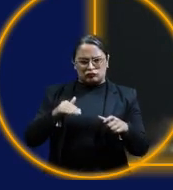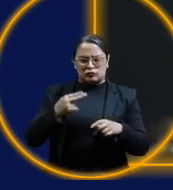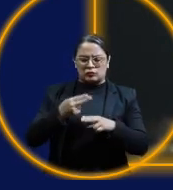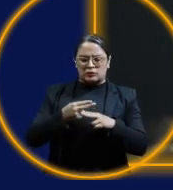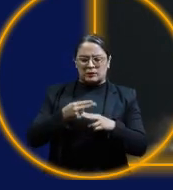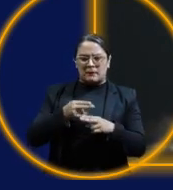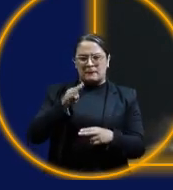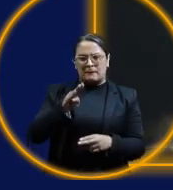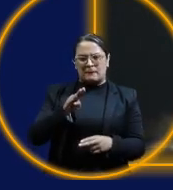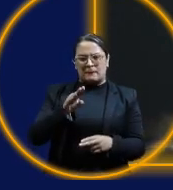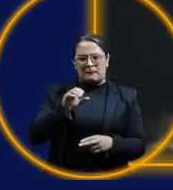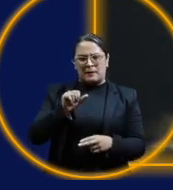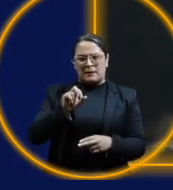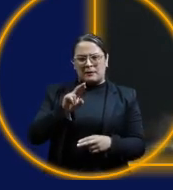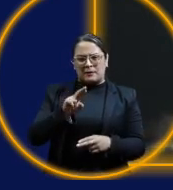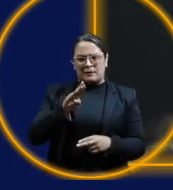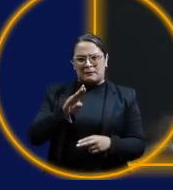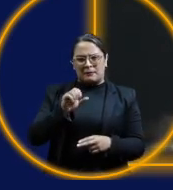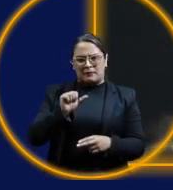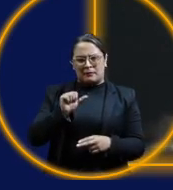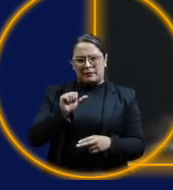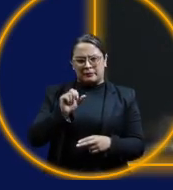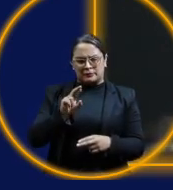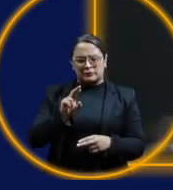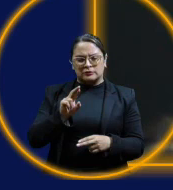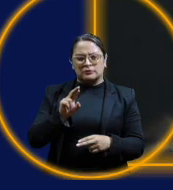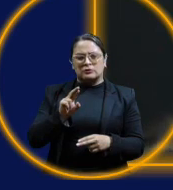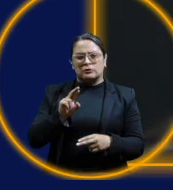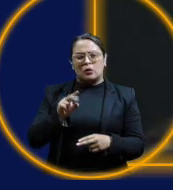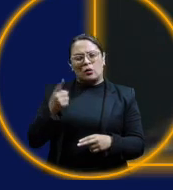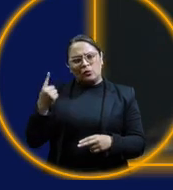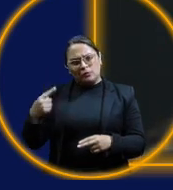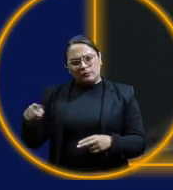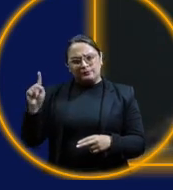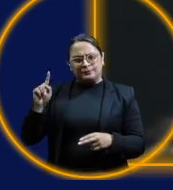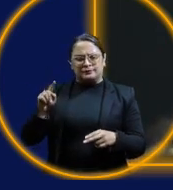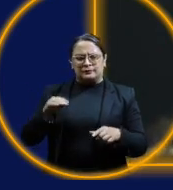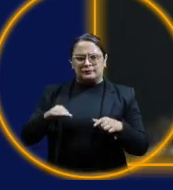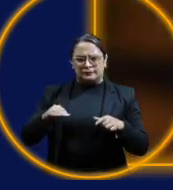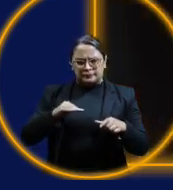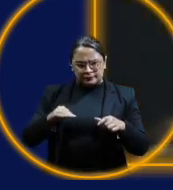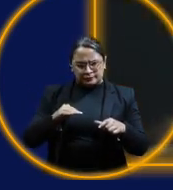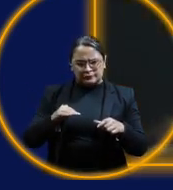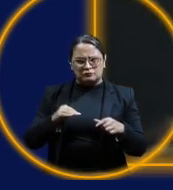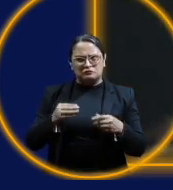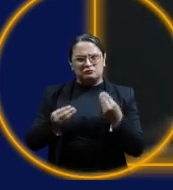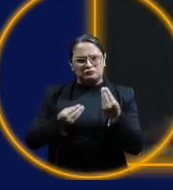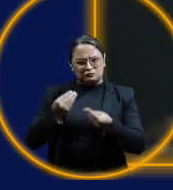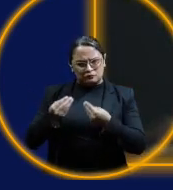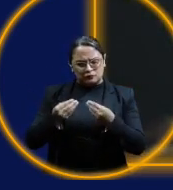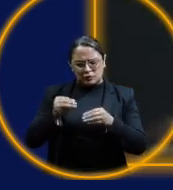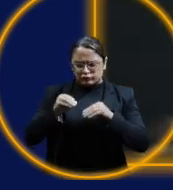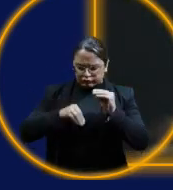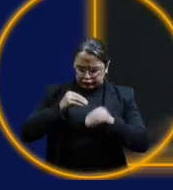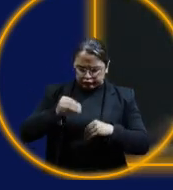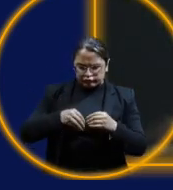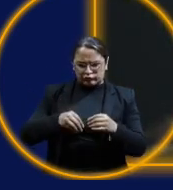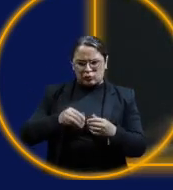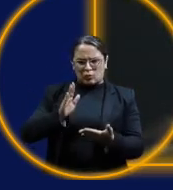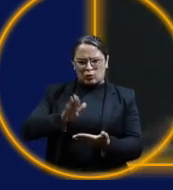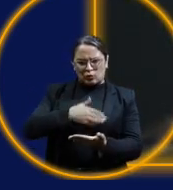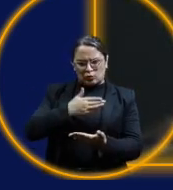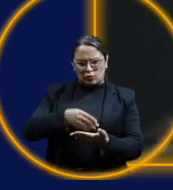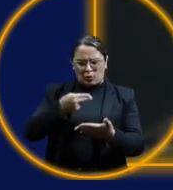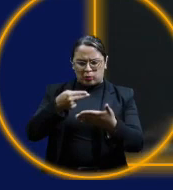Barbara bham Y cuando quise sacar los otros discos que eran solo yo quería diferenciarlo entre los